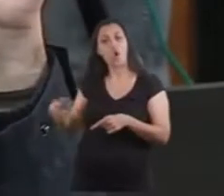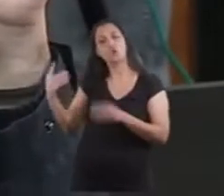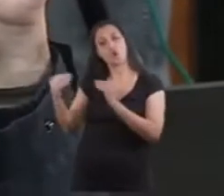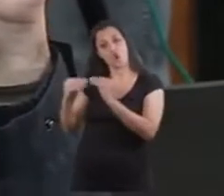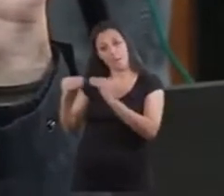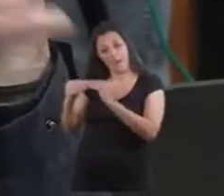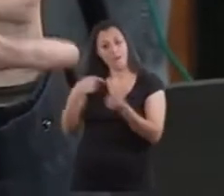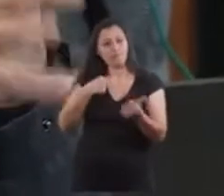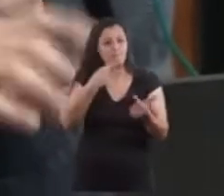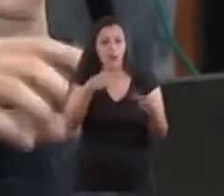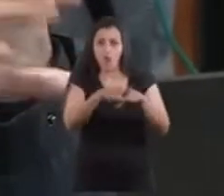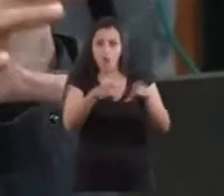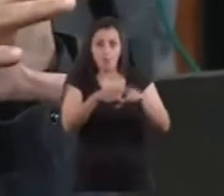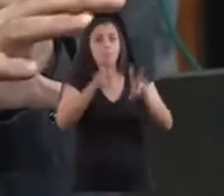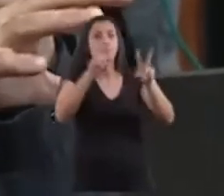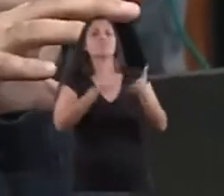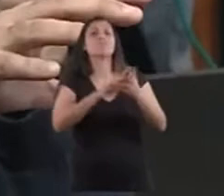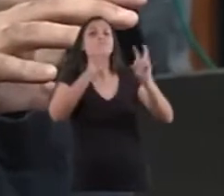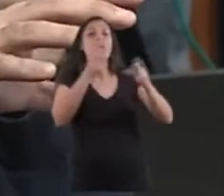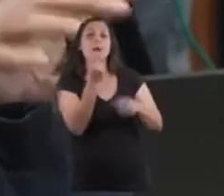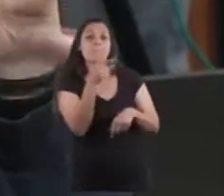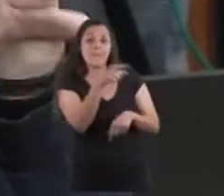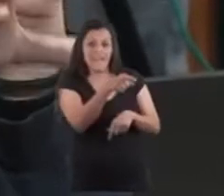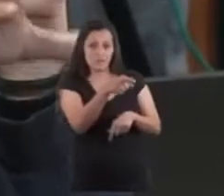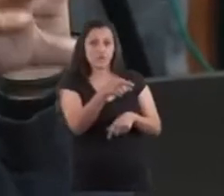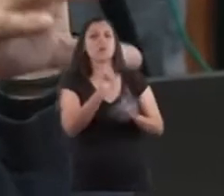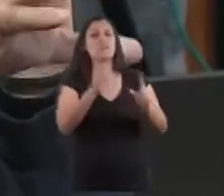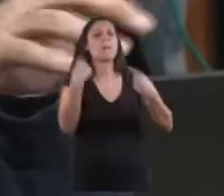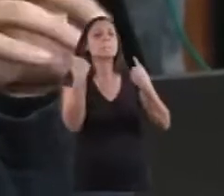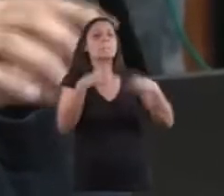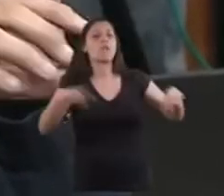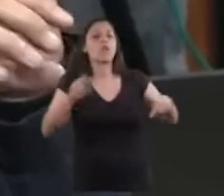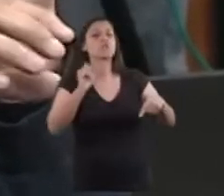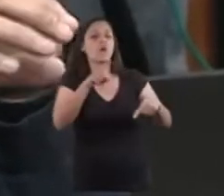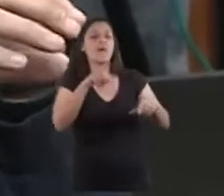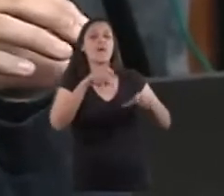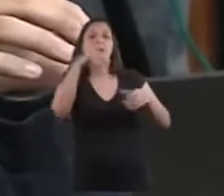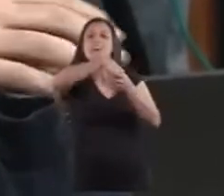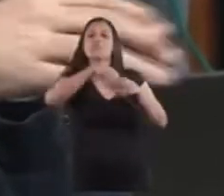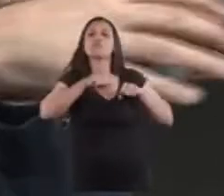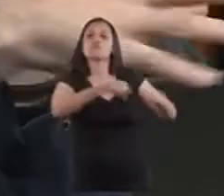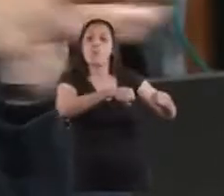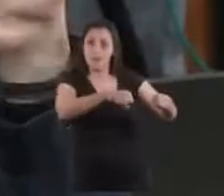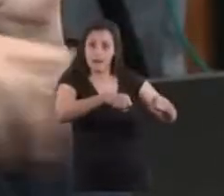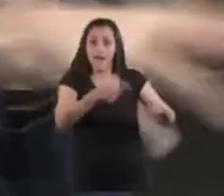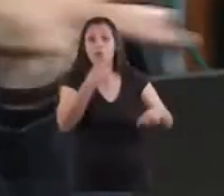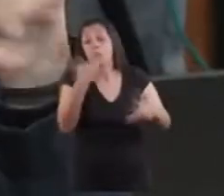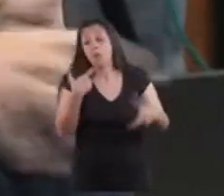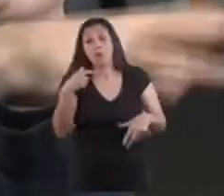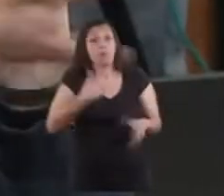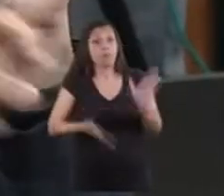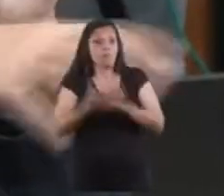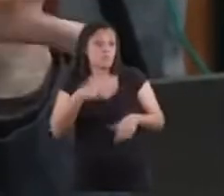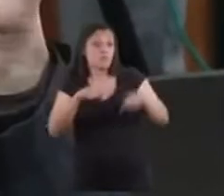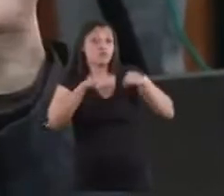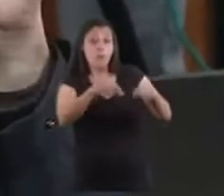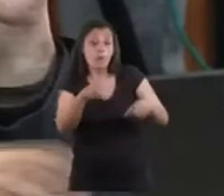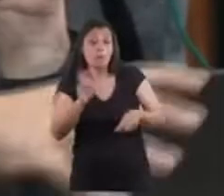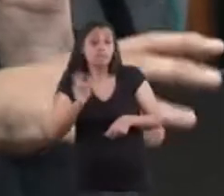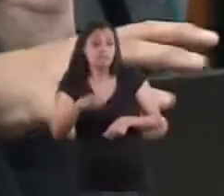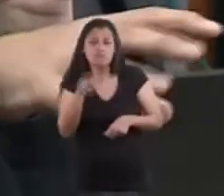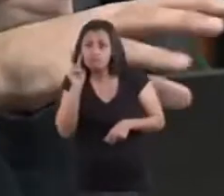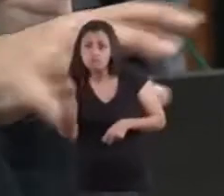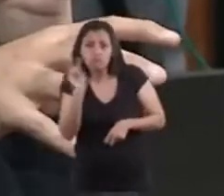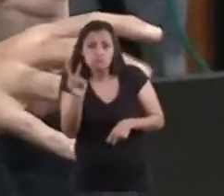colega más sobre el tema de los precios de los productos en góndola porque uno cuando recorre los supermercados y camina y camina